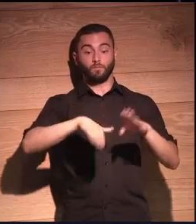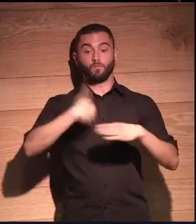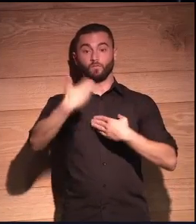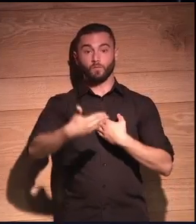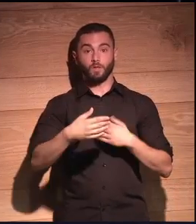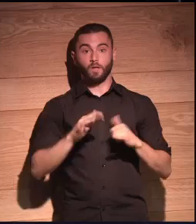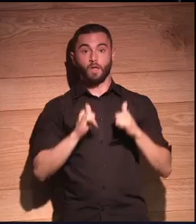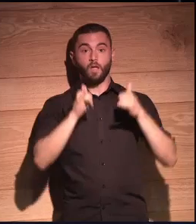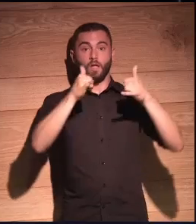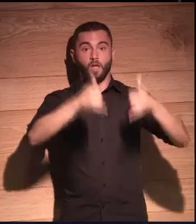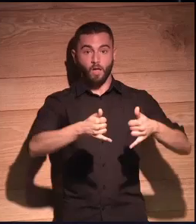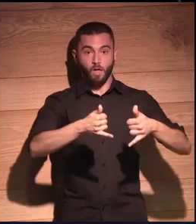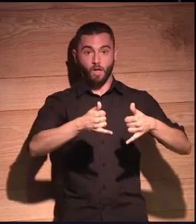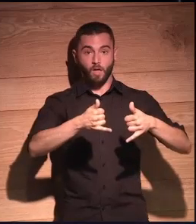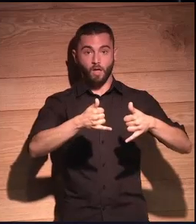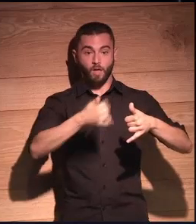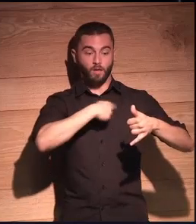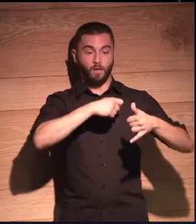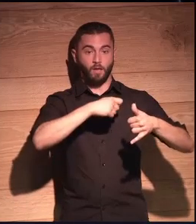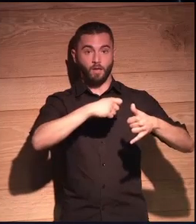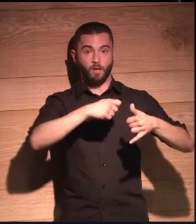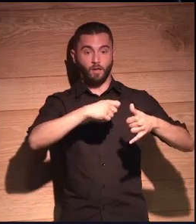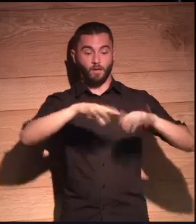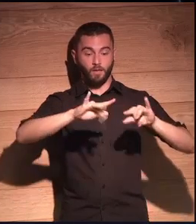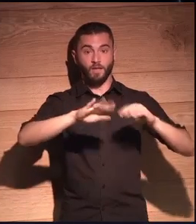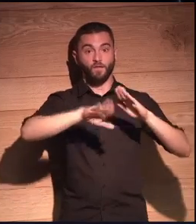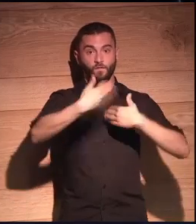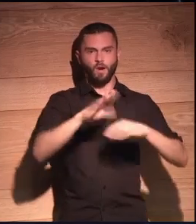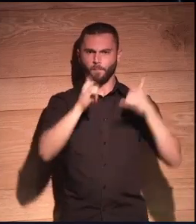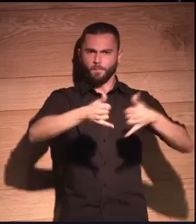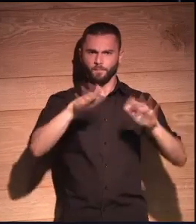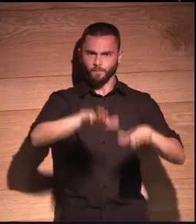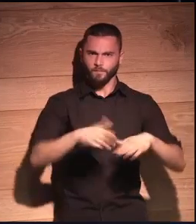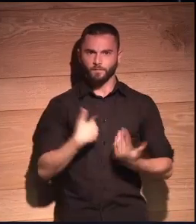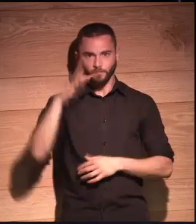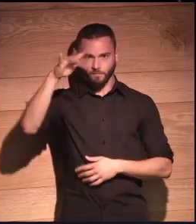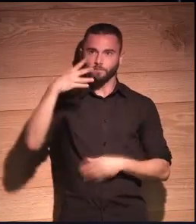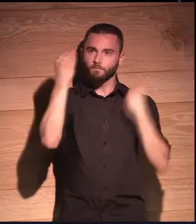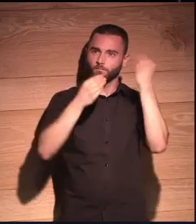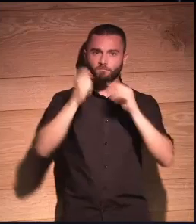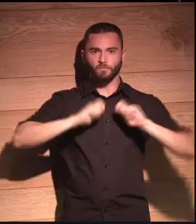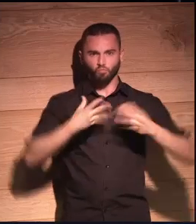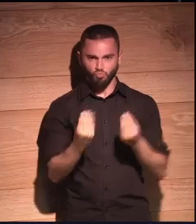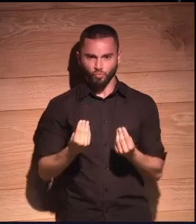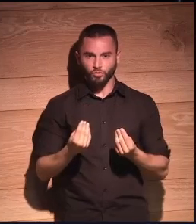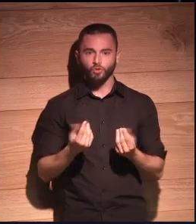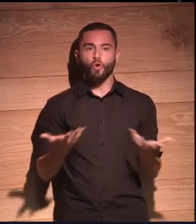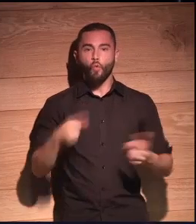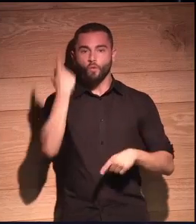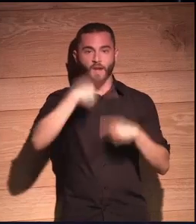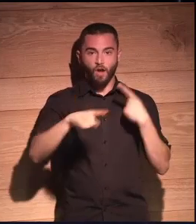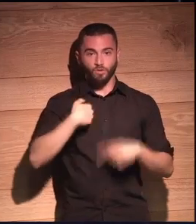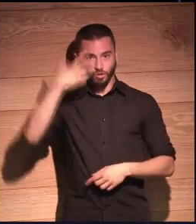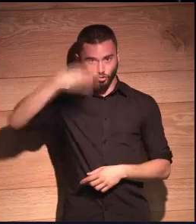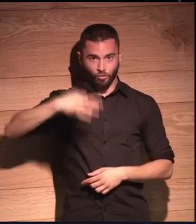lugar extraterrestre, y cuando digo también implicaciones así filosóficas, que te da mucho que pensar, ¿no? De hecho, una de las cosas